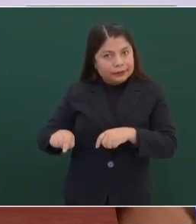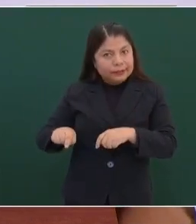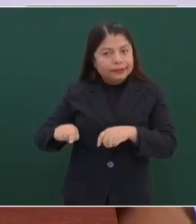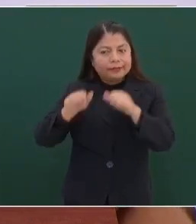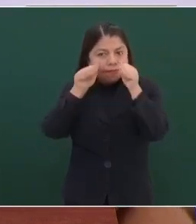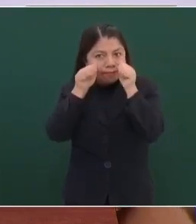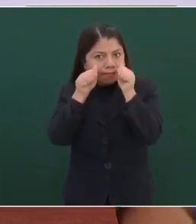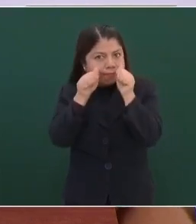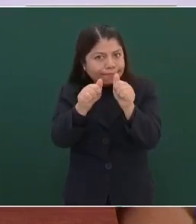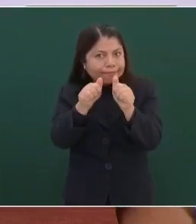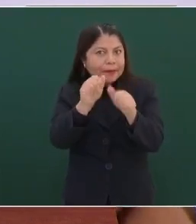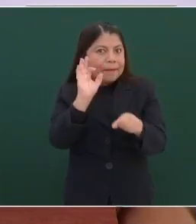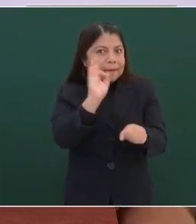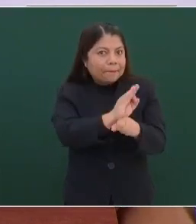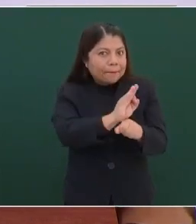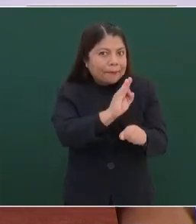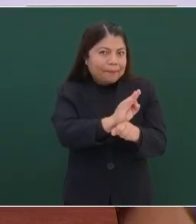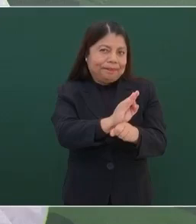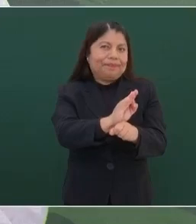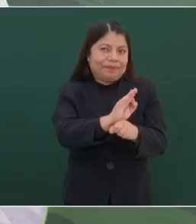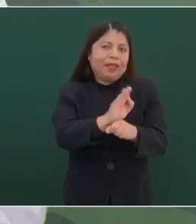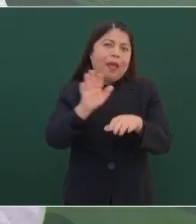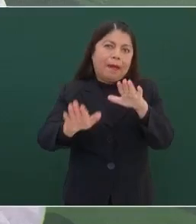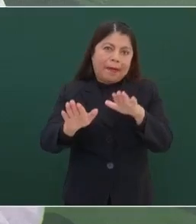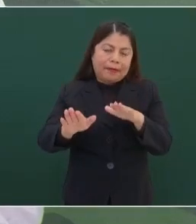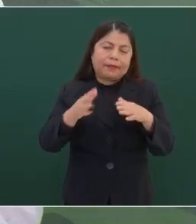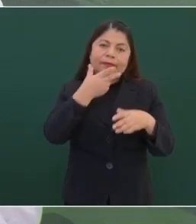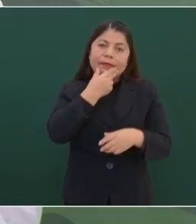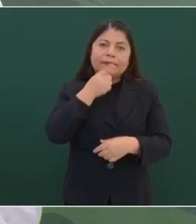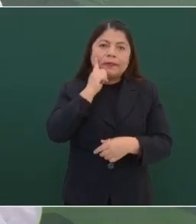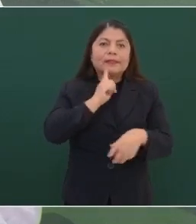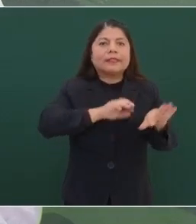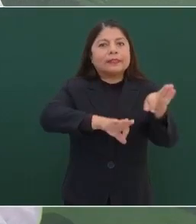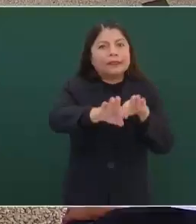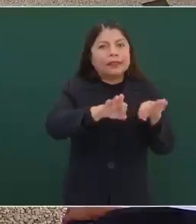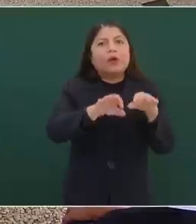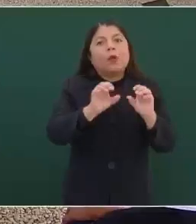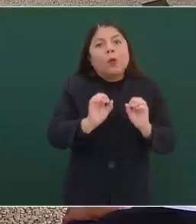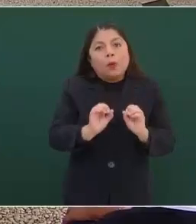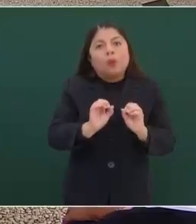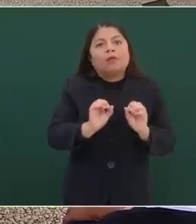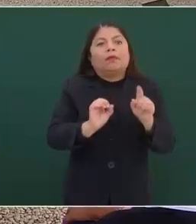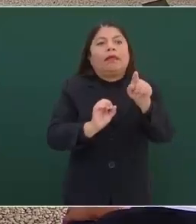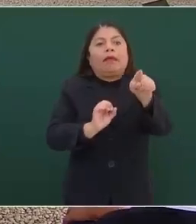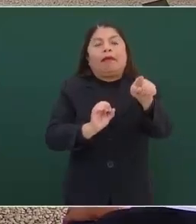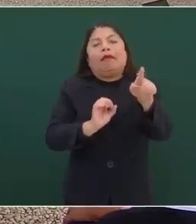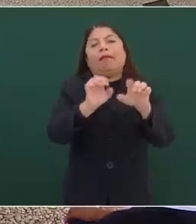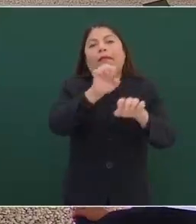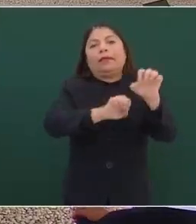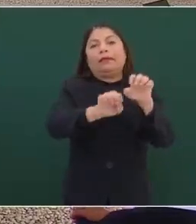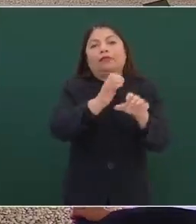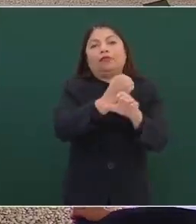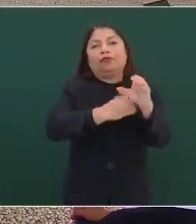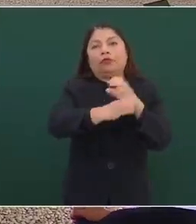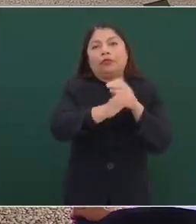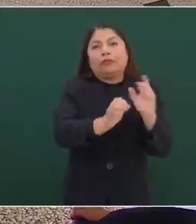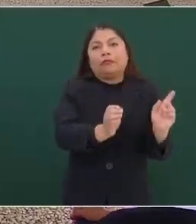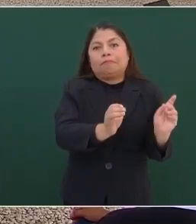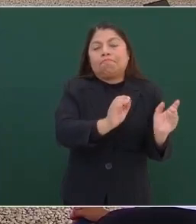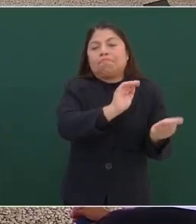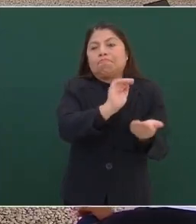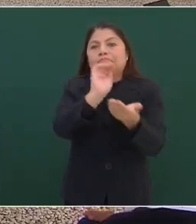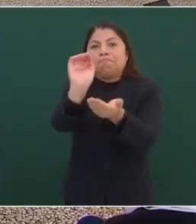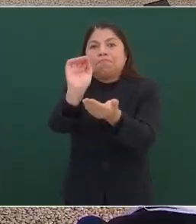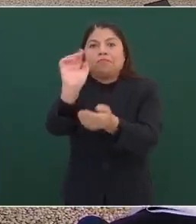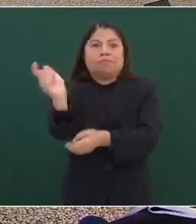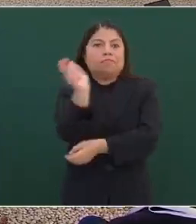trabajadores. Exactamente. O proveedores. Proveedores, sí. O trabajadores, digo. Sí. Al final de cuentas salen afectados también. Y también algo similar